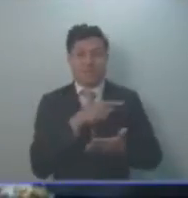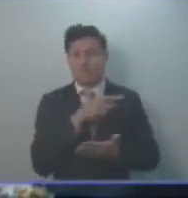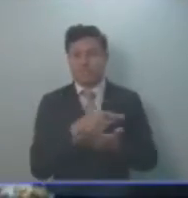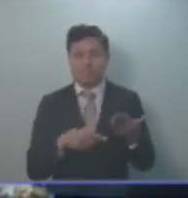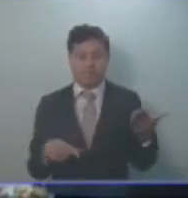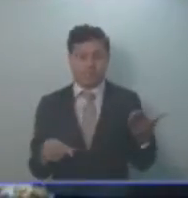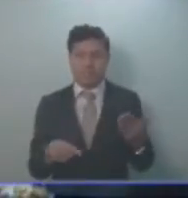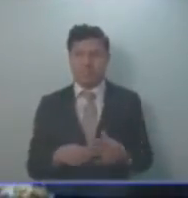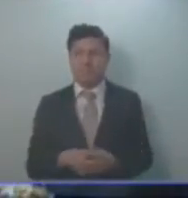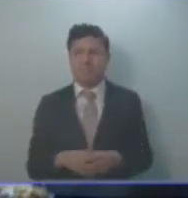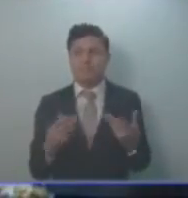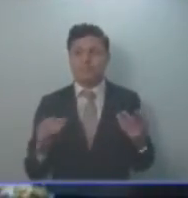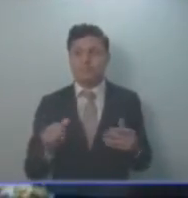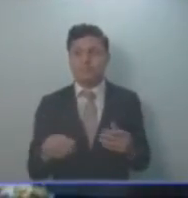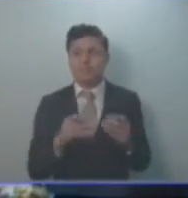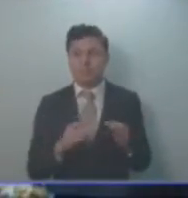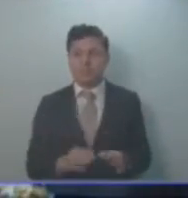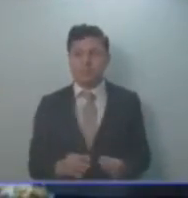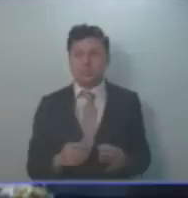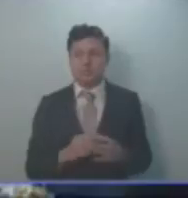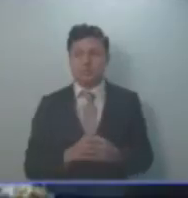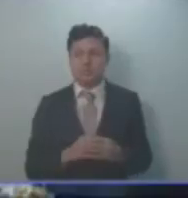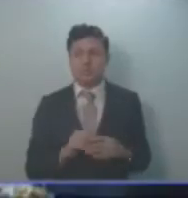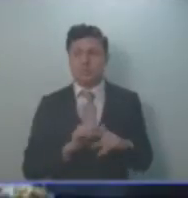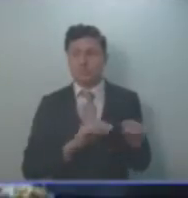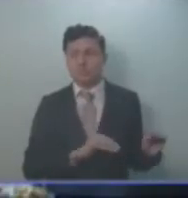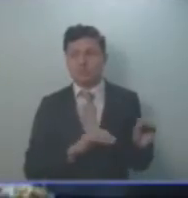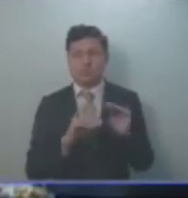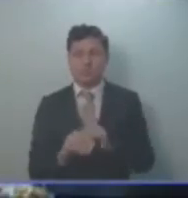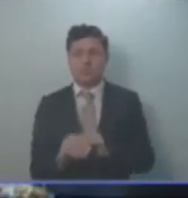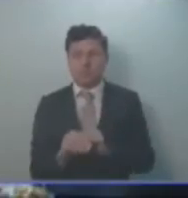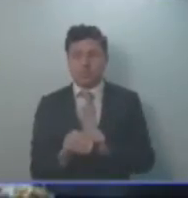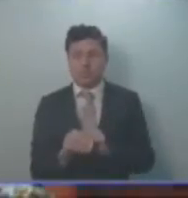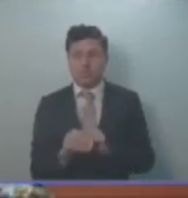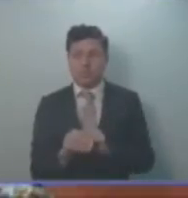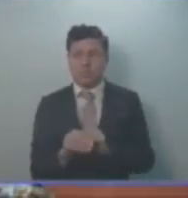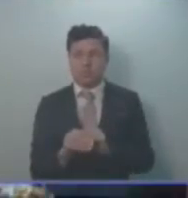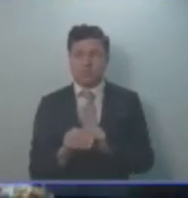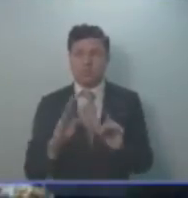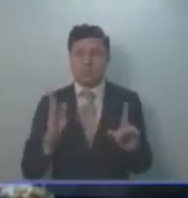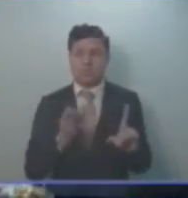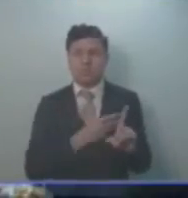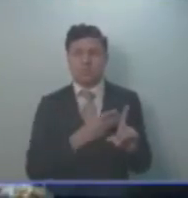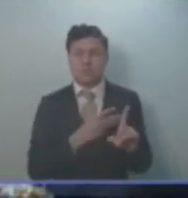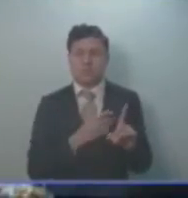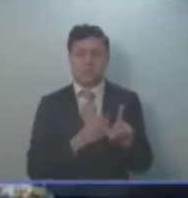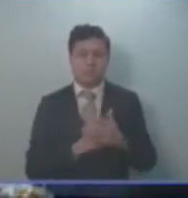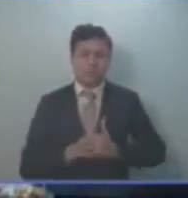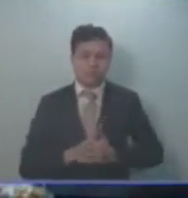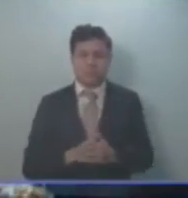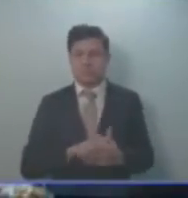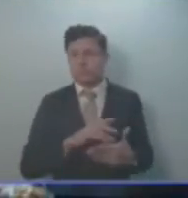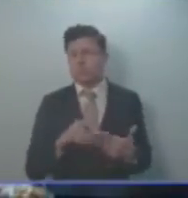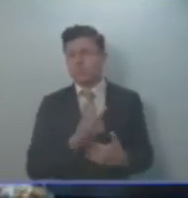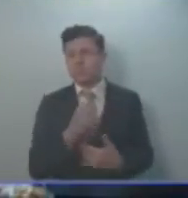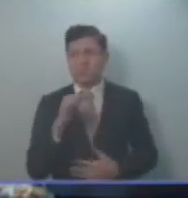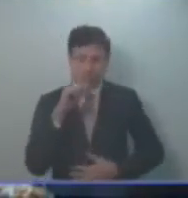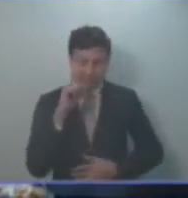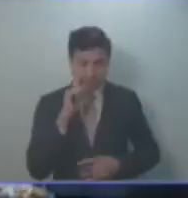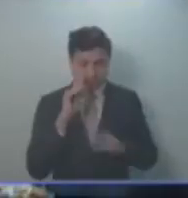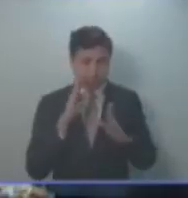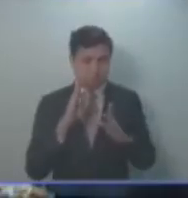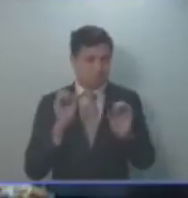empleador realizar cualquier distinción, exclusión, despido o destitución a todo empleado